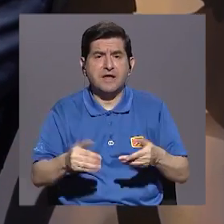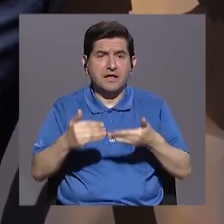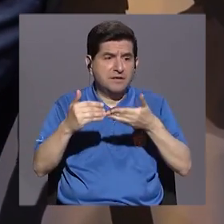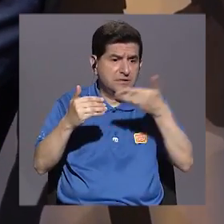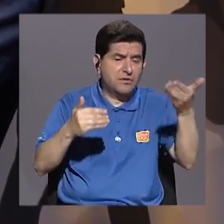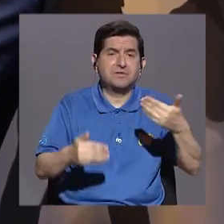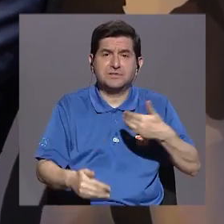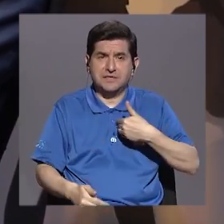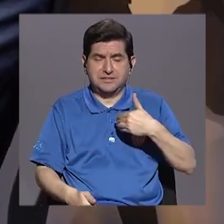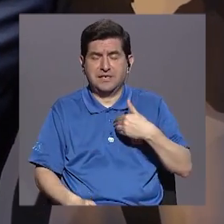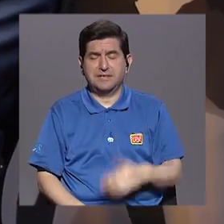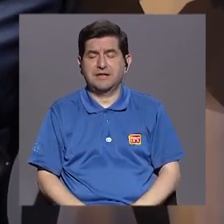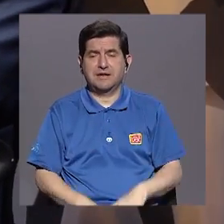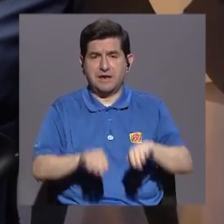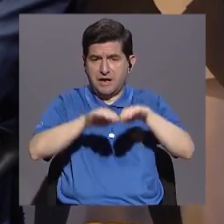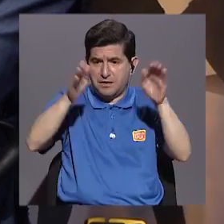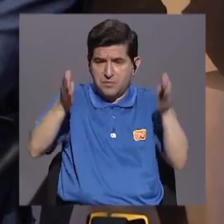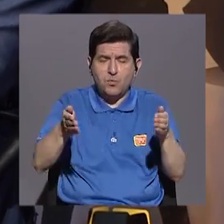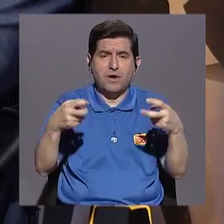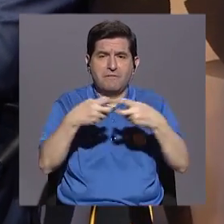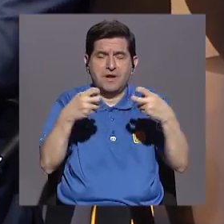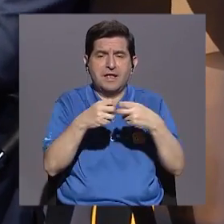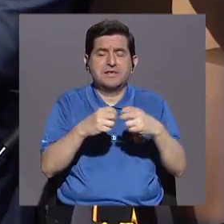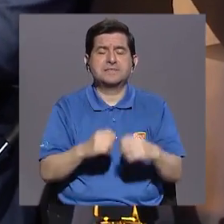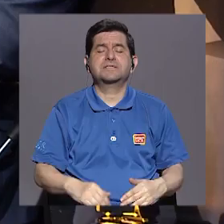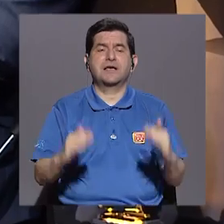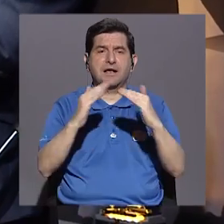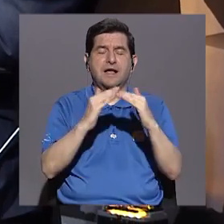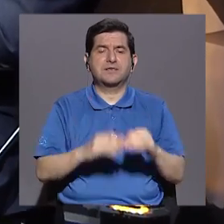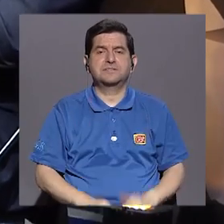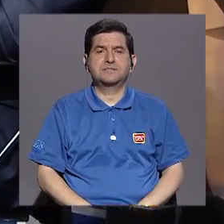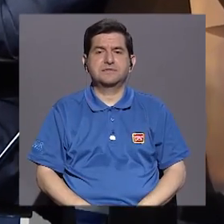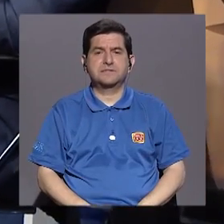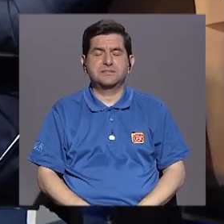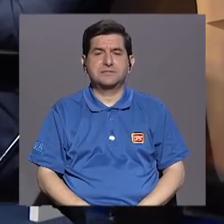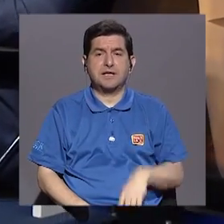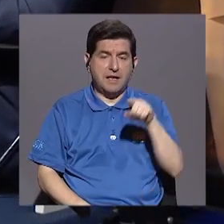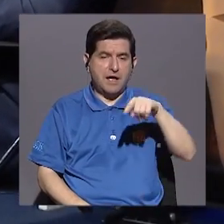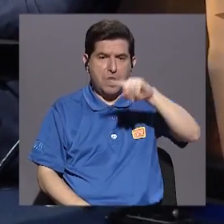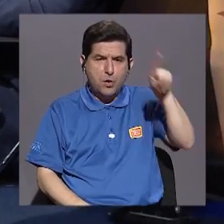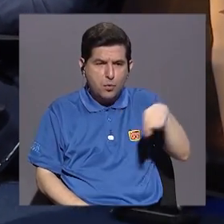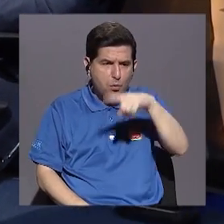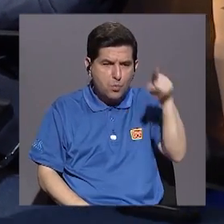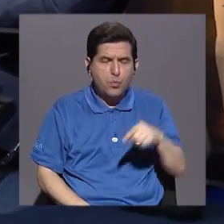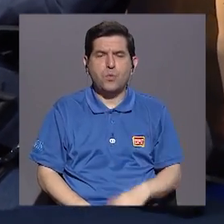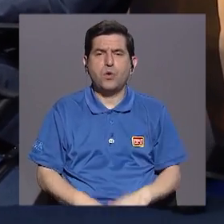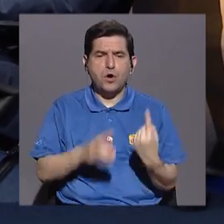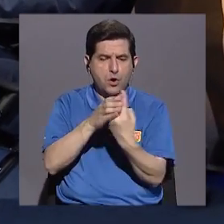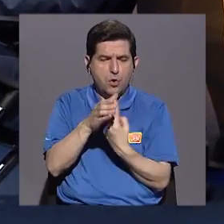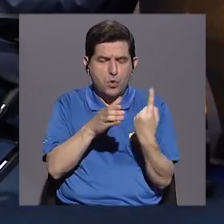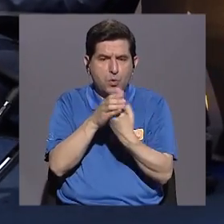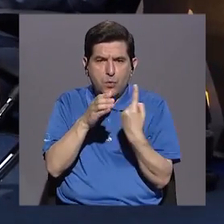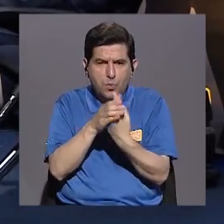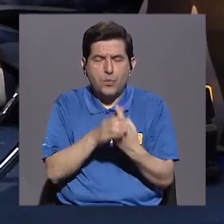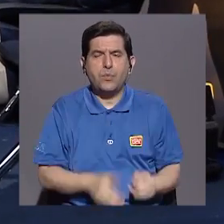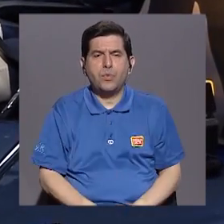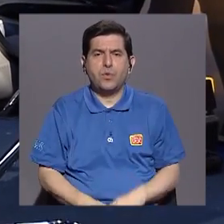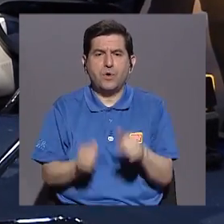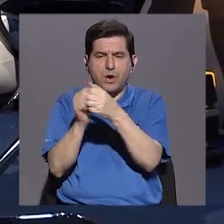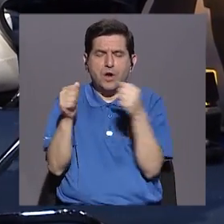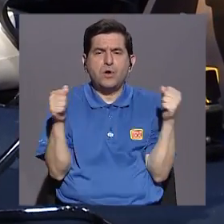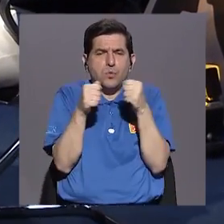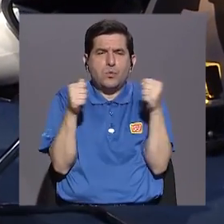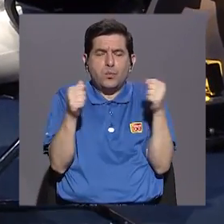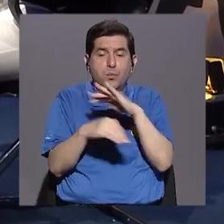en nuestros electrodomésticos en casas en el abanico en la batidora en la licuadora en la refrigeradora